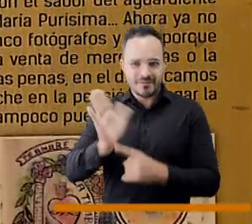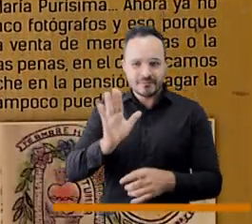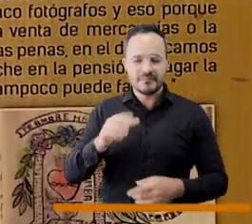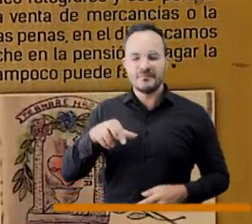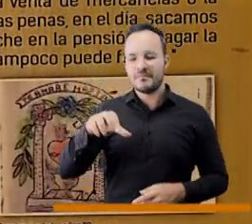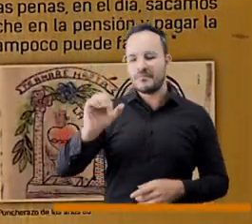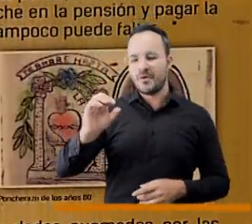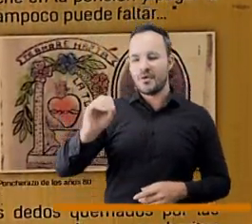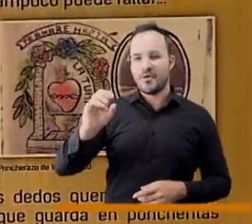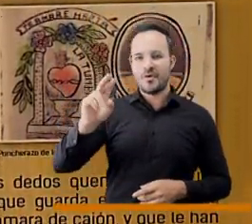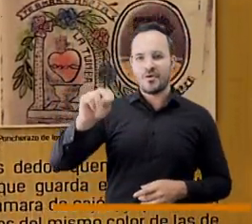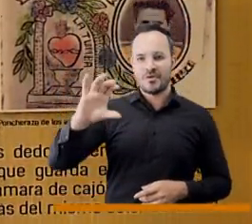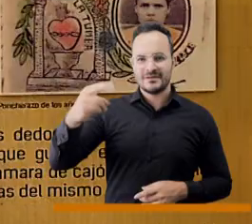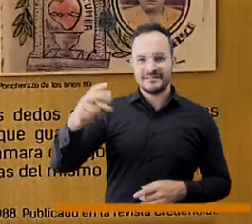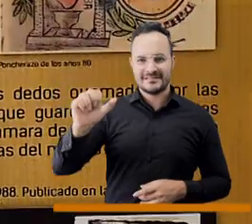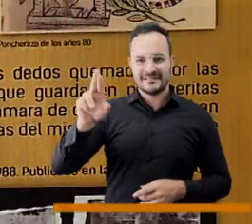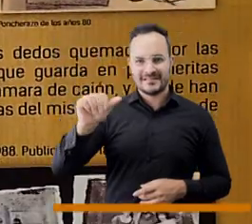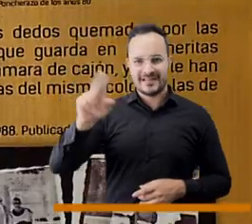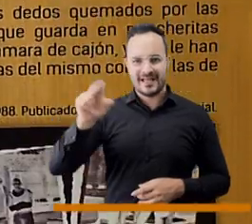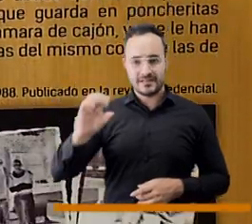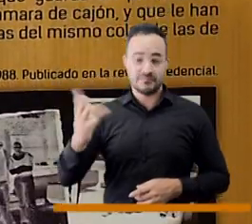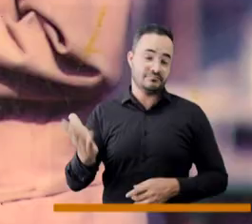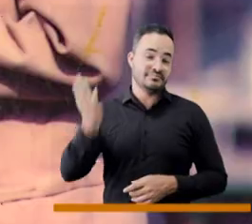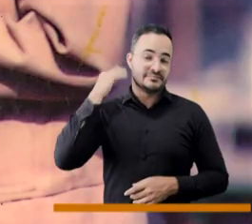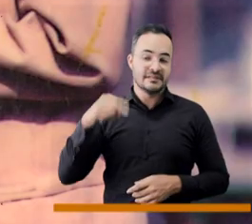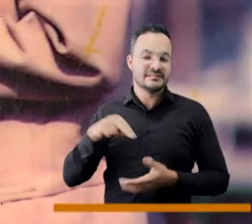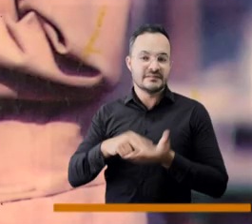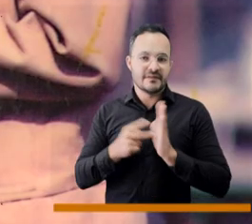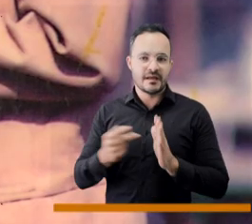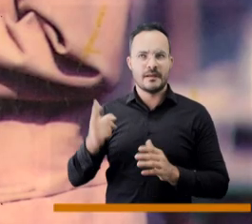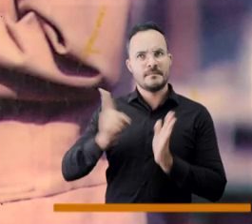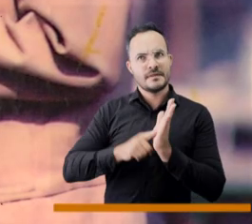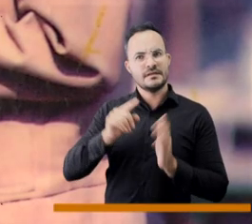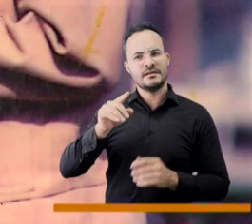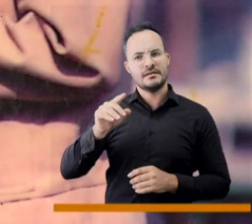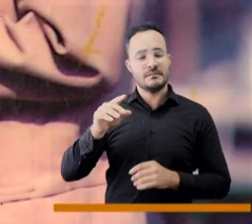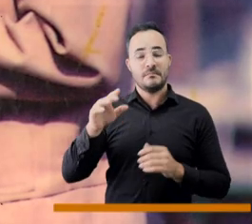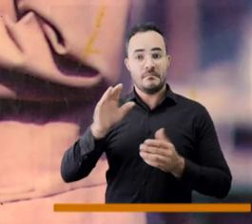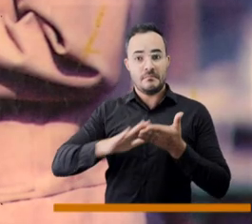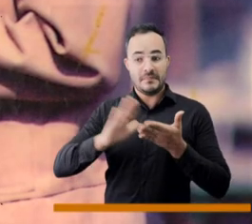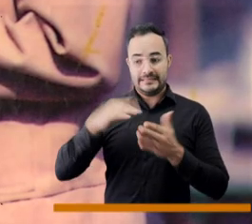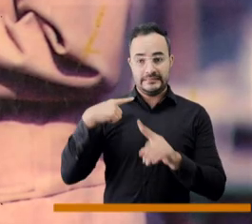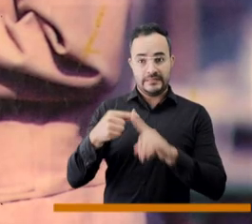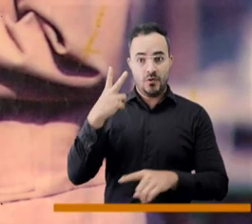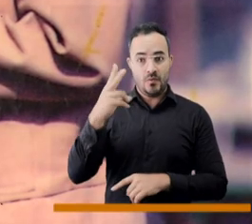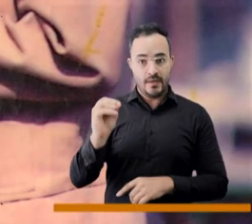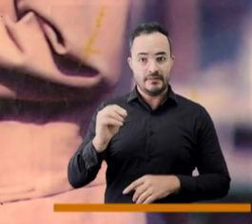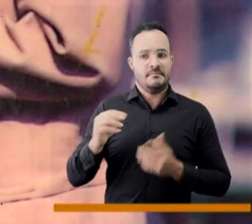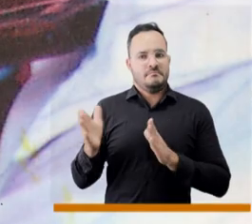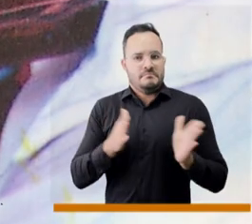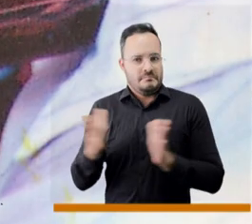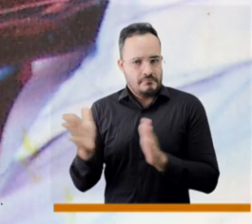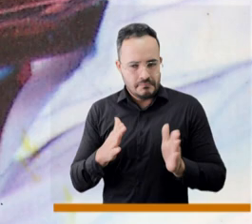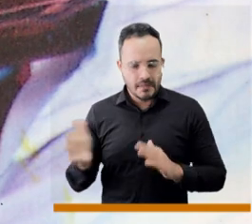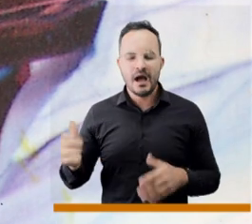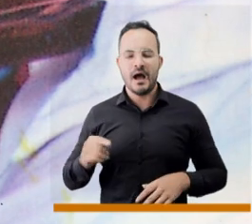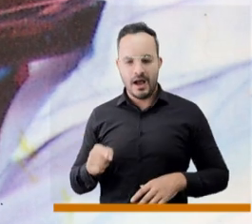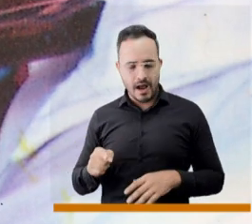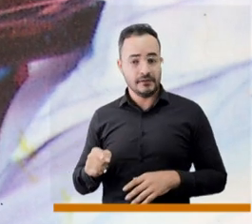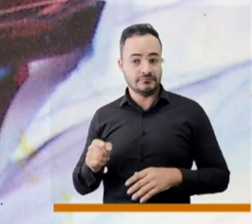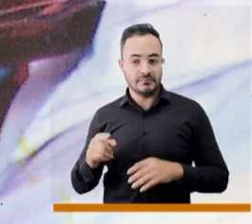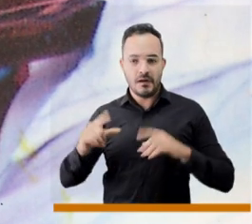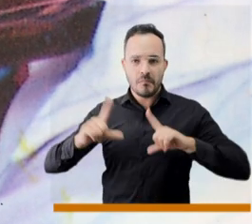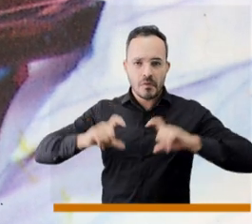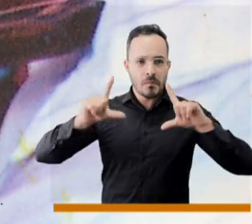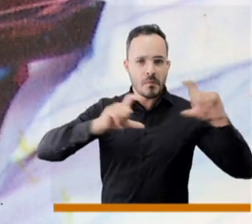como hicieron la fotografía a principios del siglo XX y a mediados. Lo que hicimos fue reconstruir